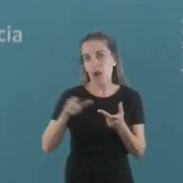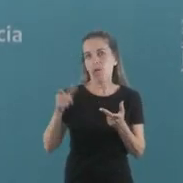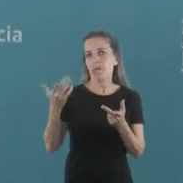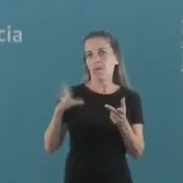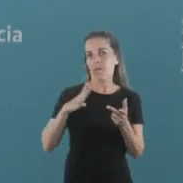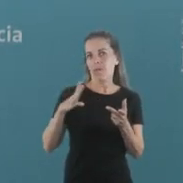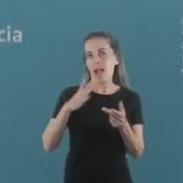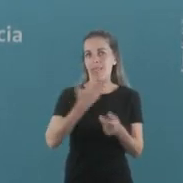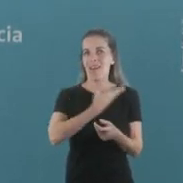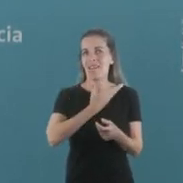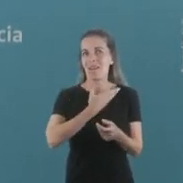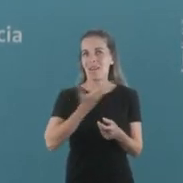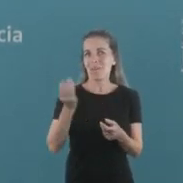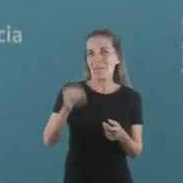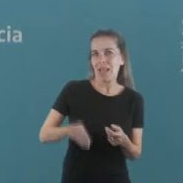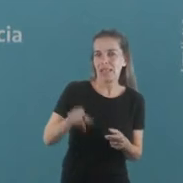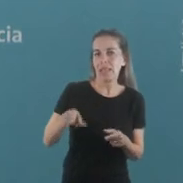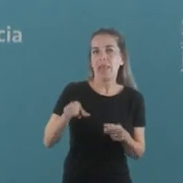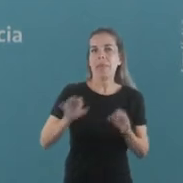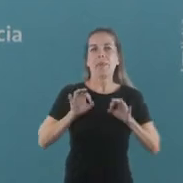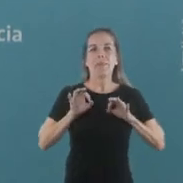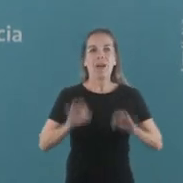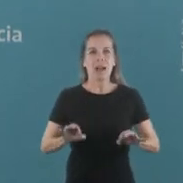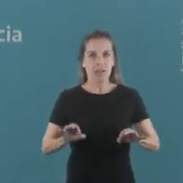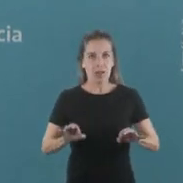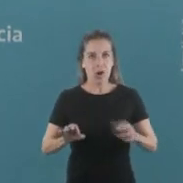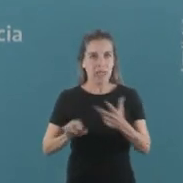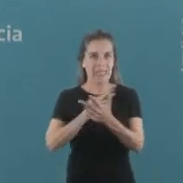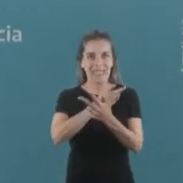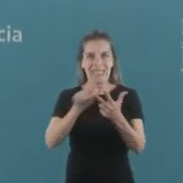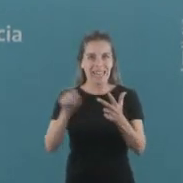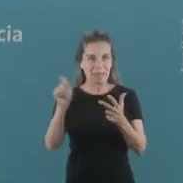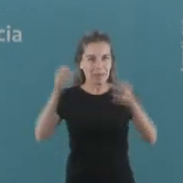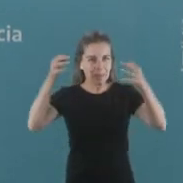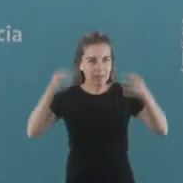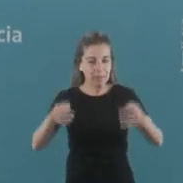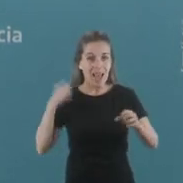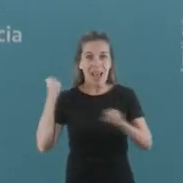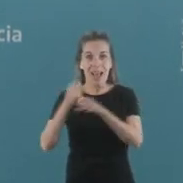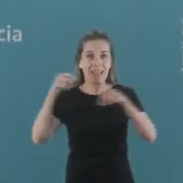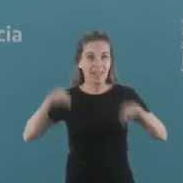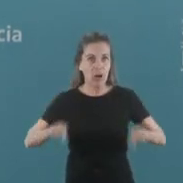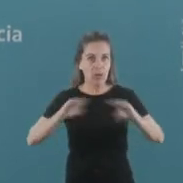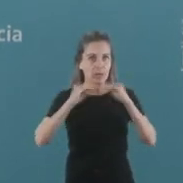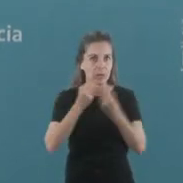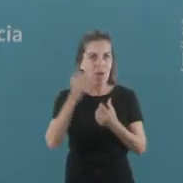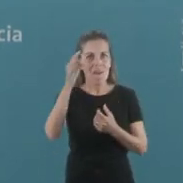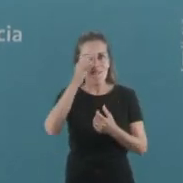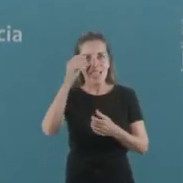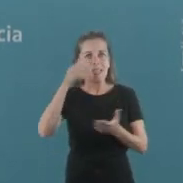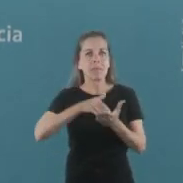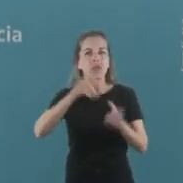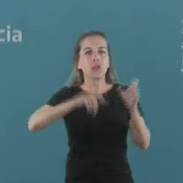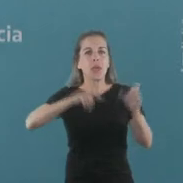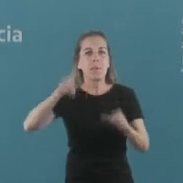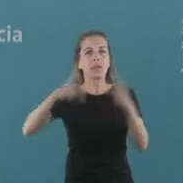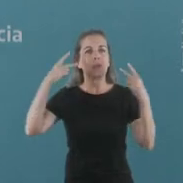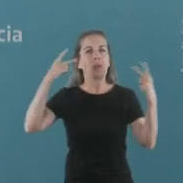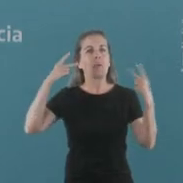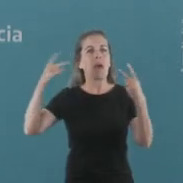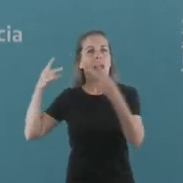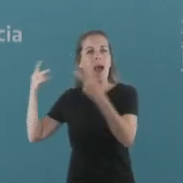verano, en que se dividen las vacaciones de verano en la Argentina, más de 20 millones de personas viajaron por la Argentina, fueron a algún